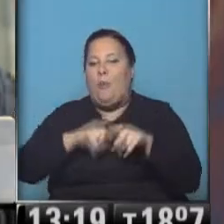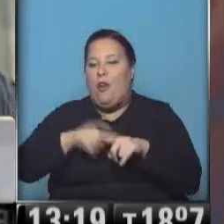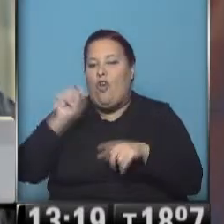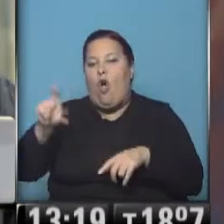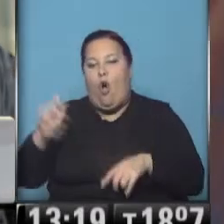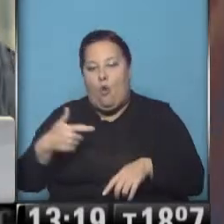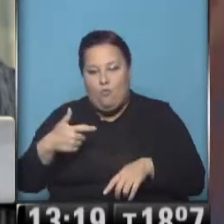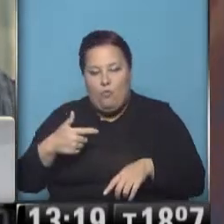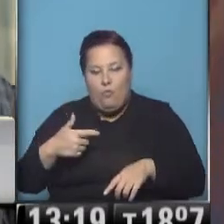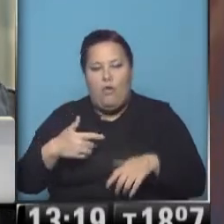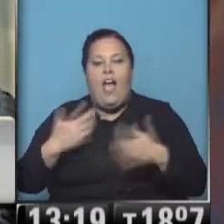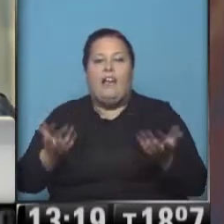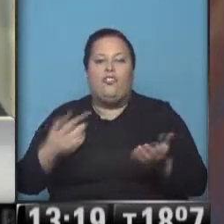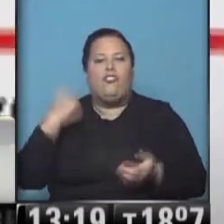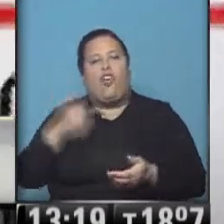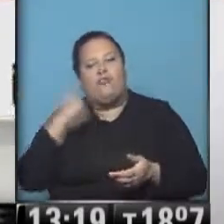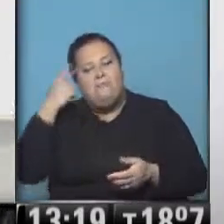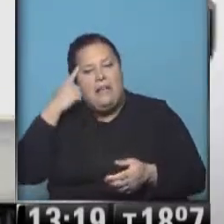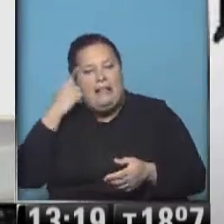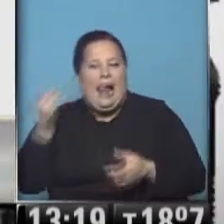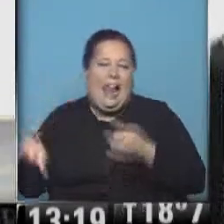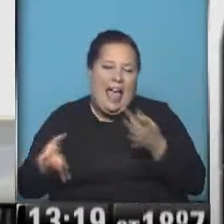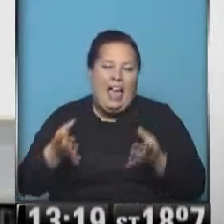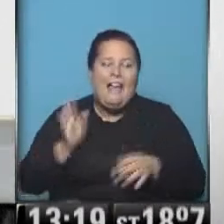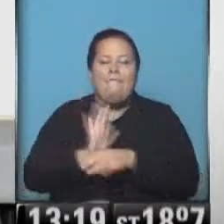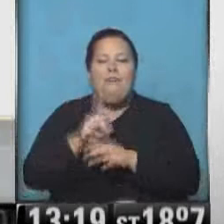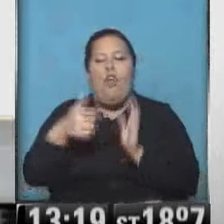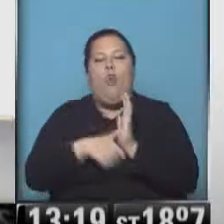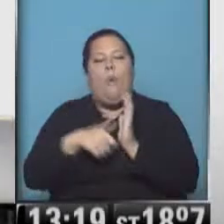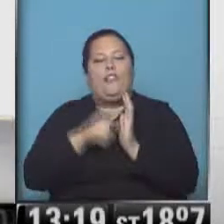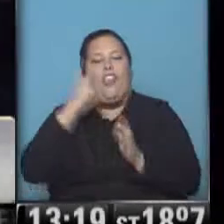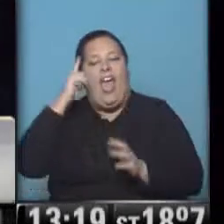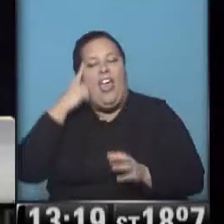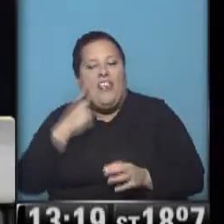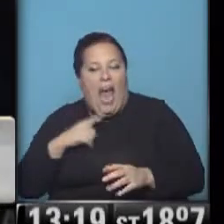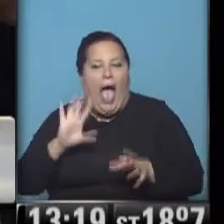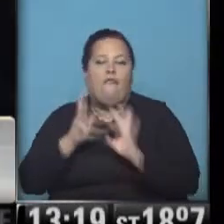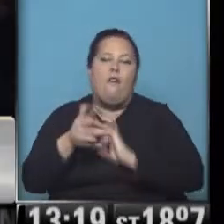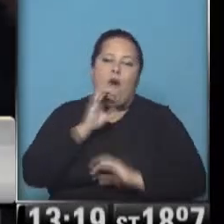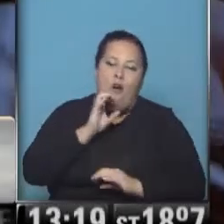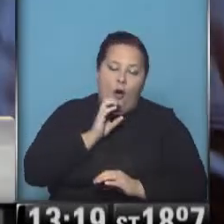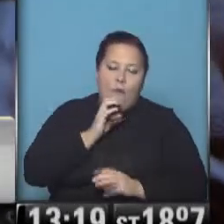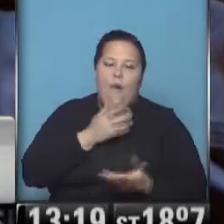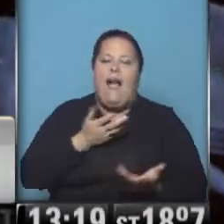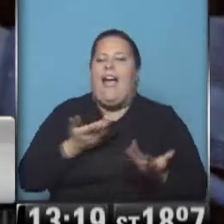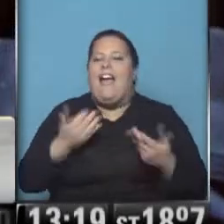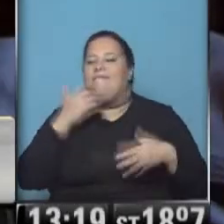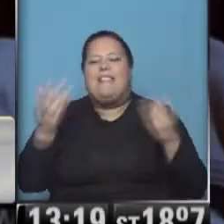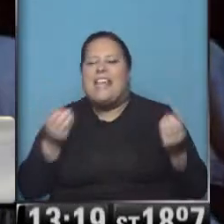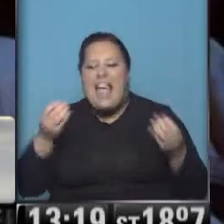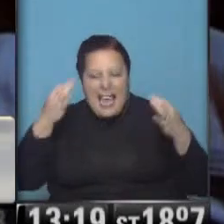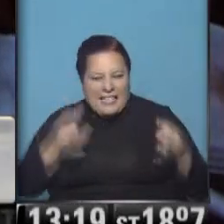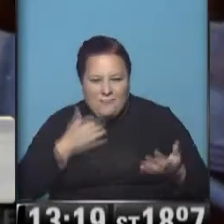entonces nosotros decimos veces en juega que es un docudrama en tono de comedia y no sí o sea no se sabe bien qué